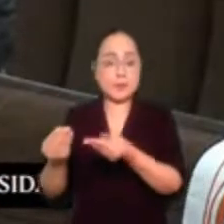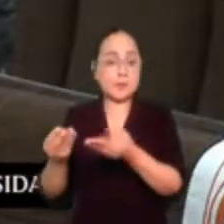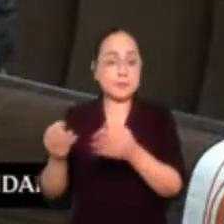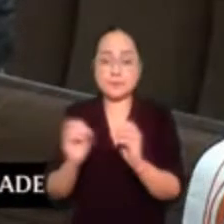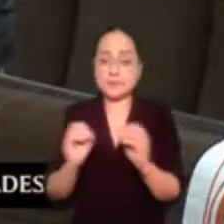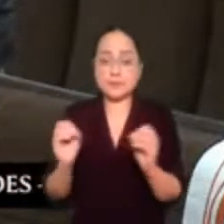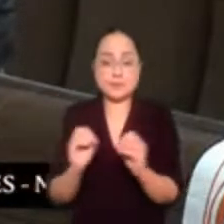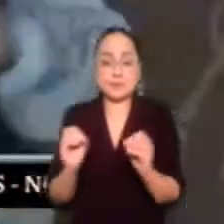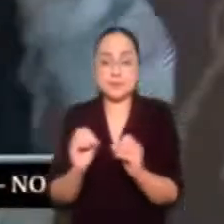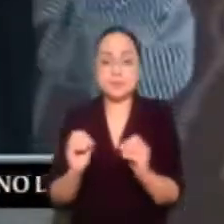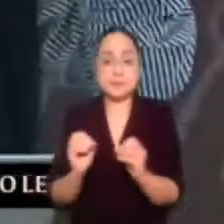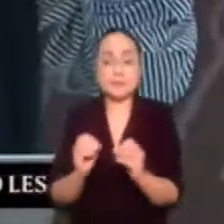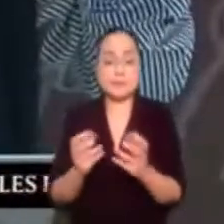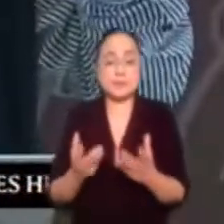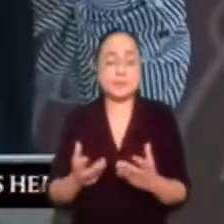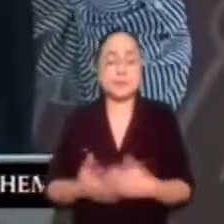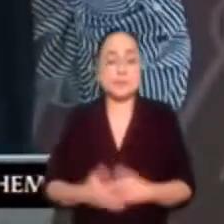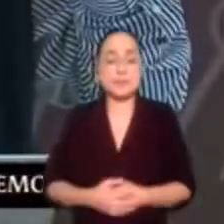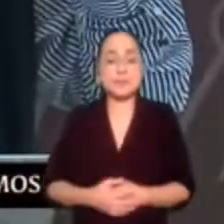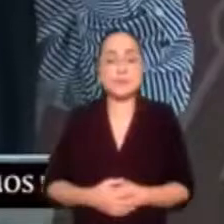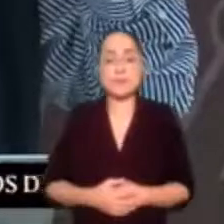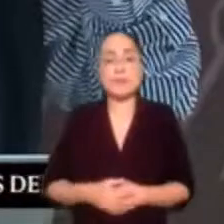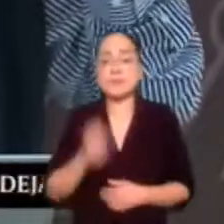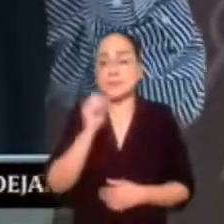quien corresponde. Este es el dinero del SAT.